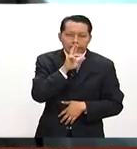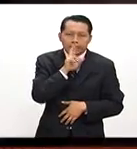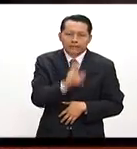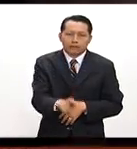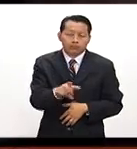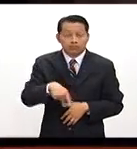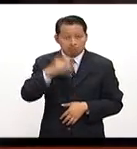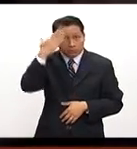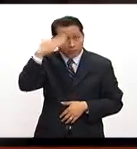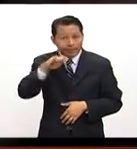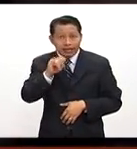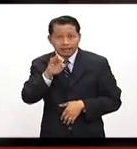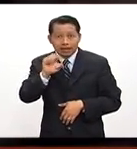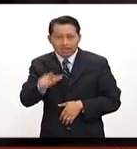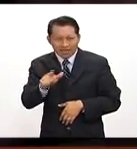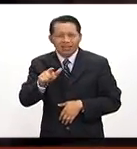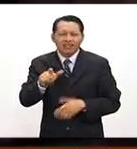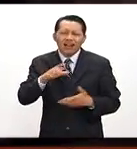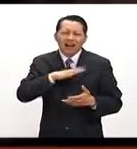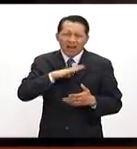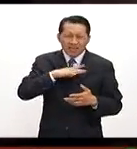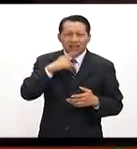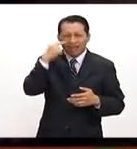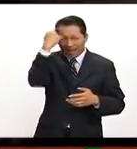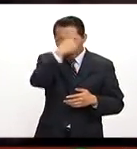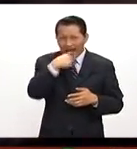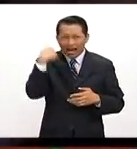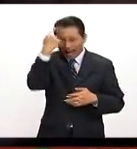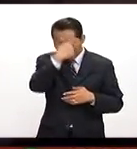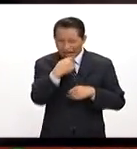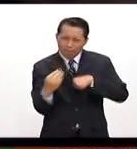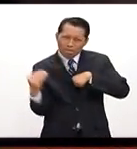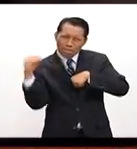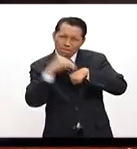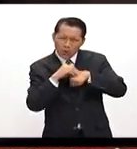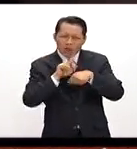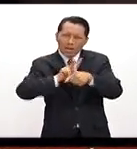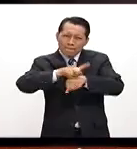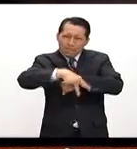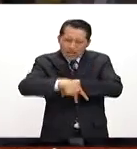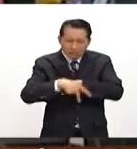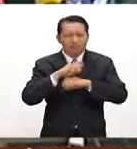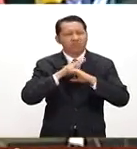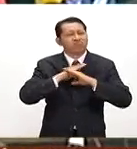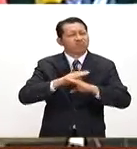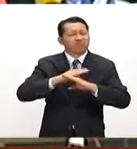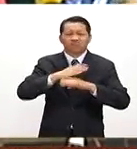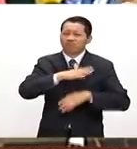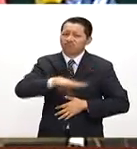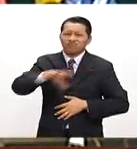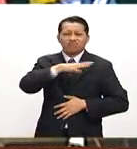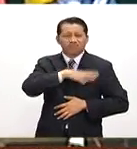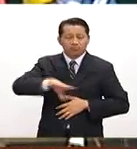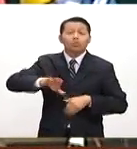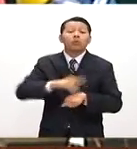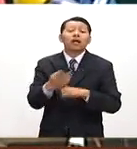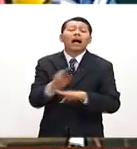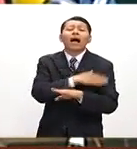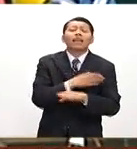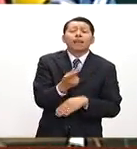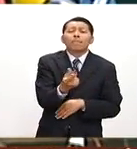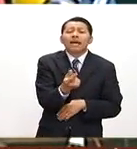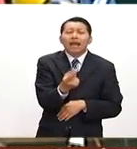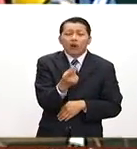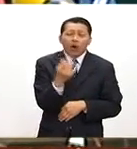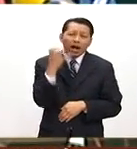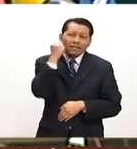que Isabel sufría constantes rechazos a los implantes que recibió. Ella fue atacada por un perro que le destruyó